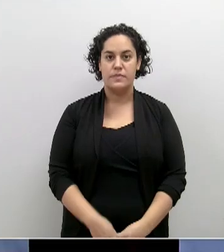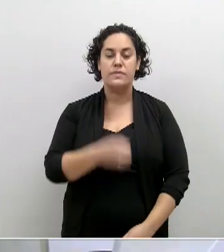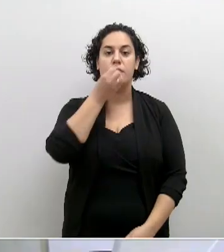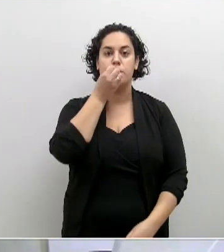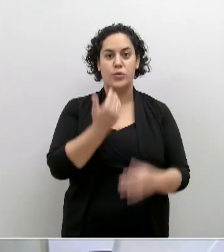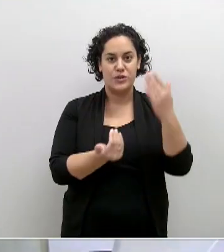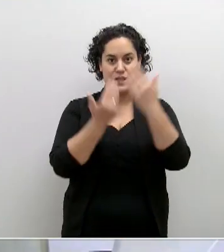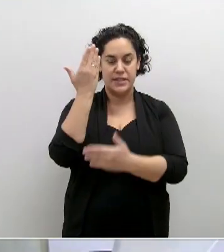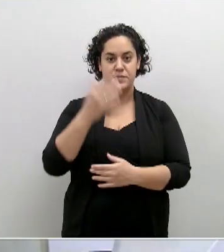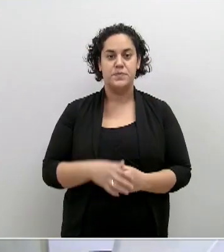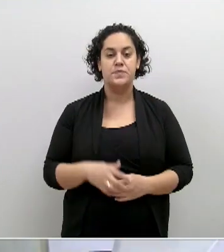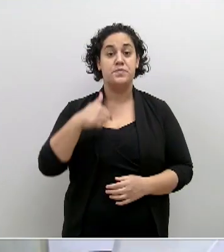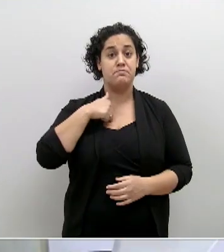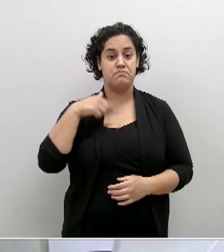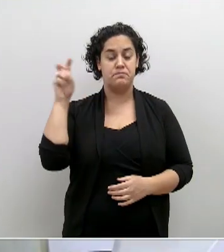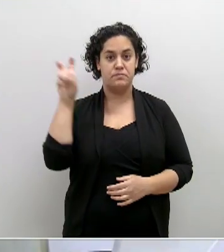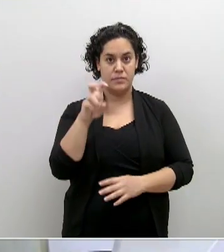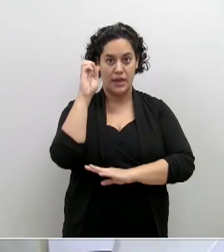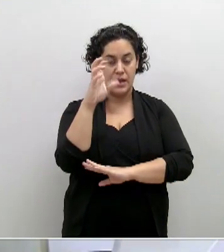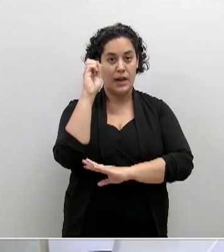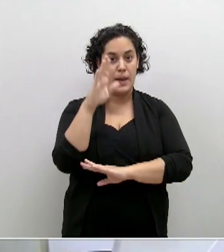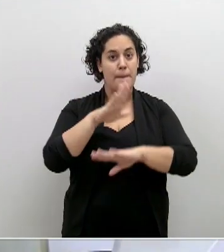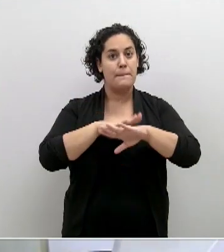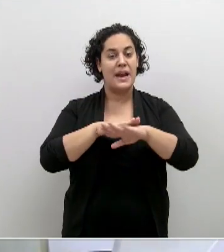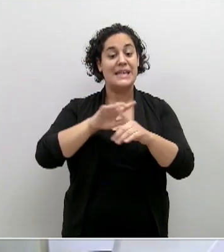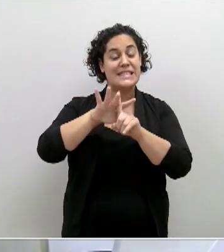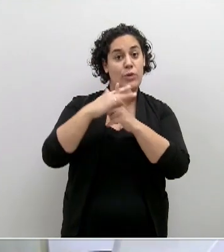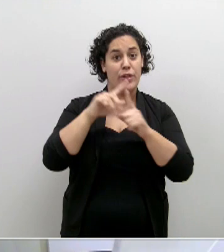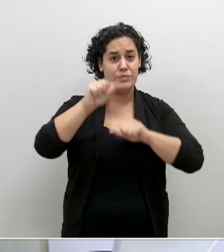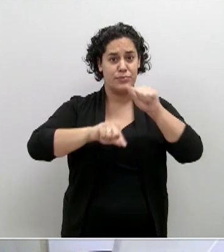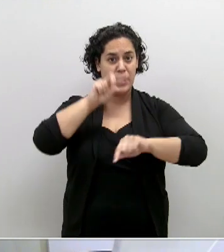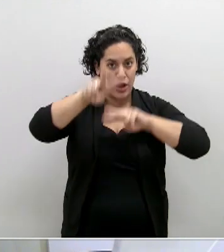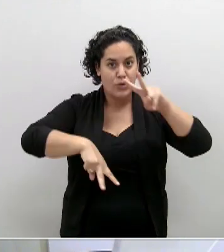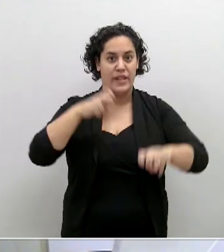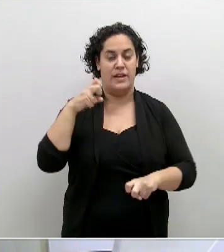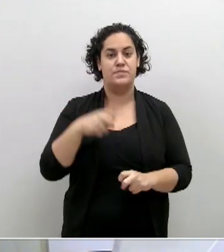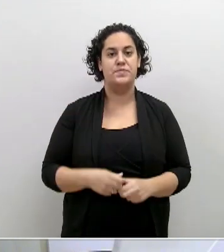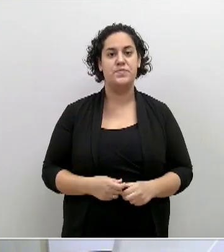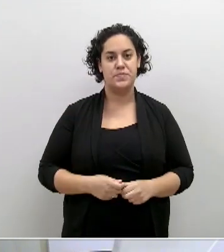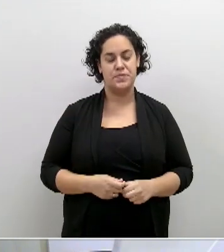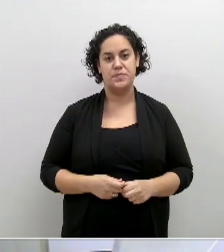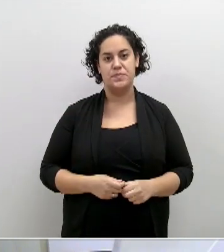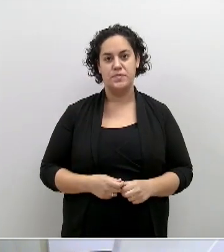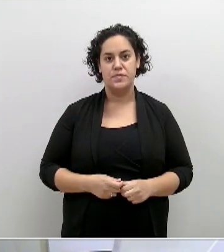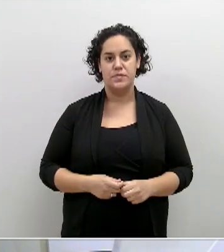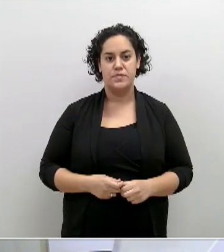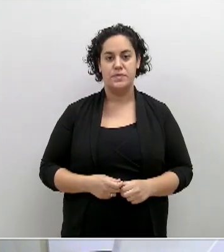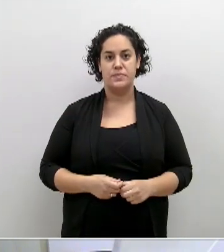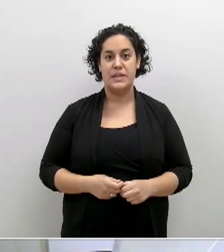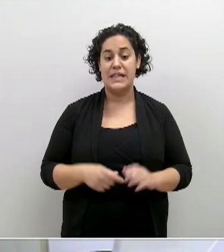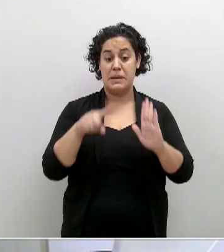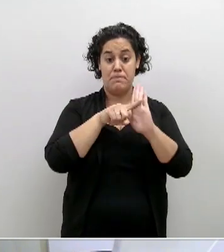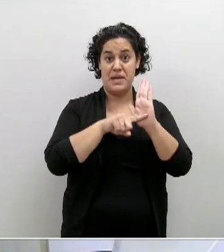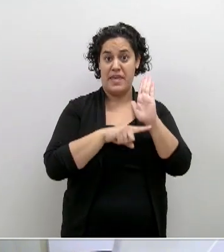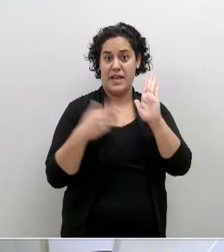Buenos días. Comparezco para actualizar sobre la situación epidemiológica y las últimas medidas que ha